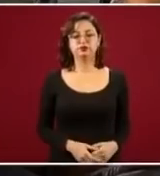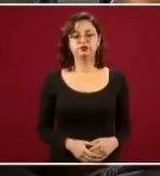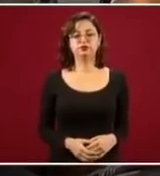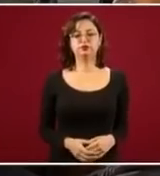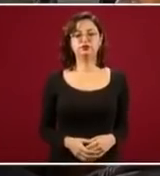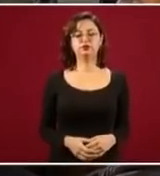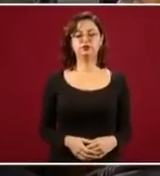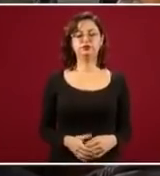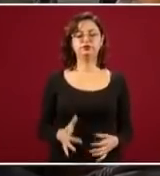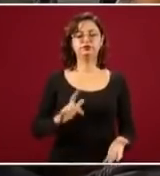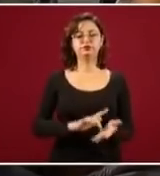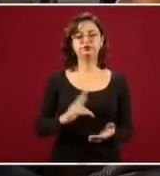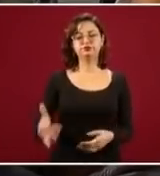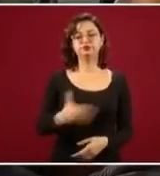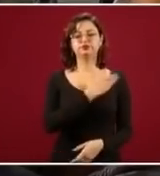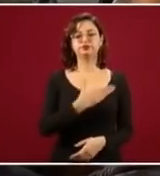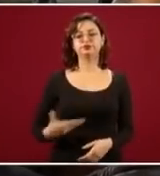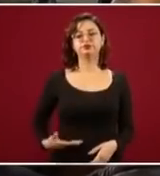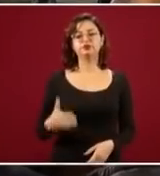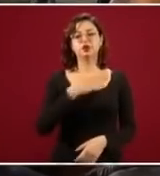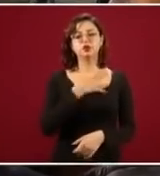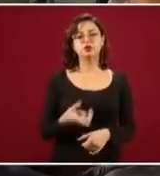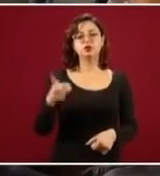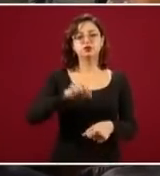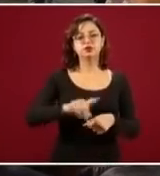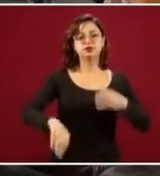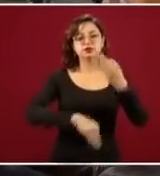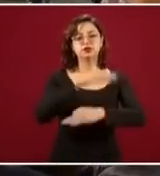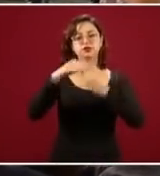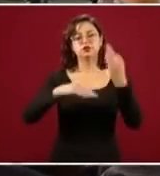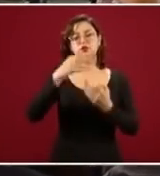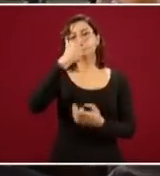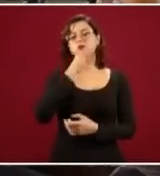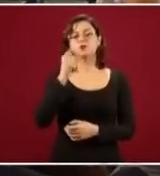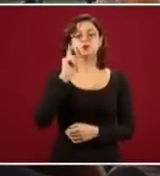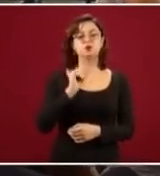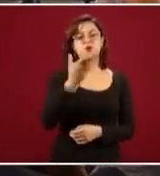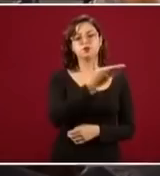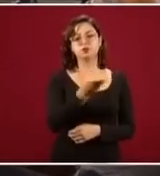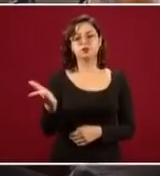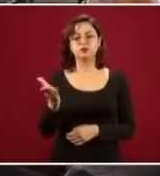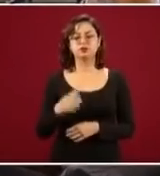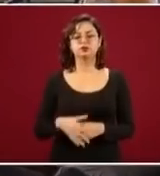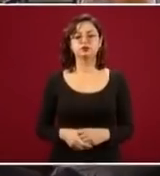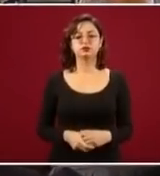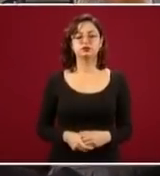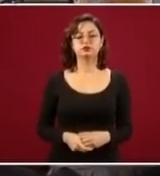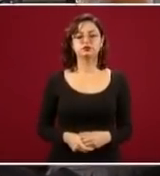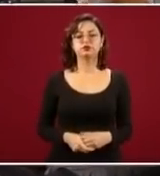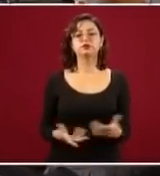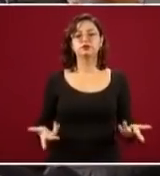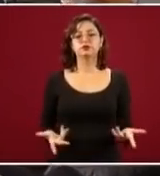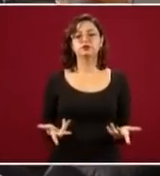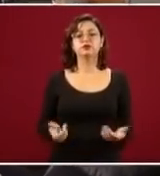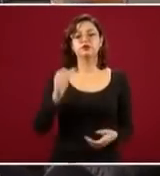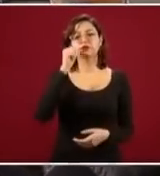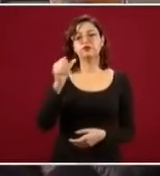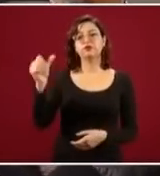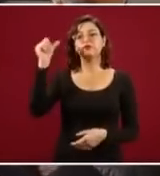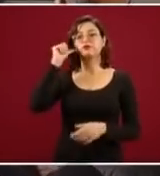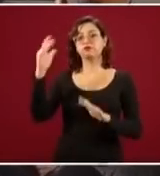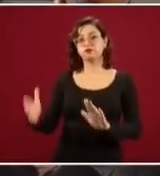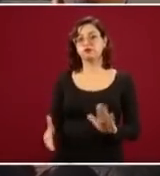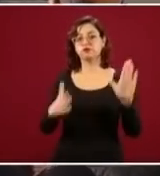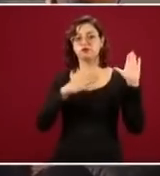Gracias, gracias, presidente. Muy buenos días a todas y a todos. Les informamos, para dar seguimiento al compromiso de ayer, de